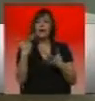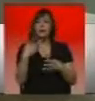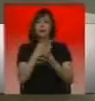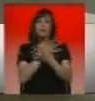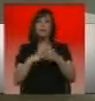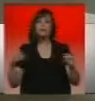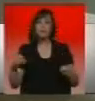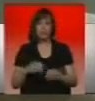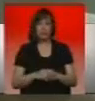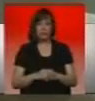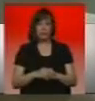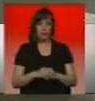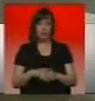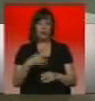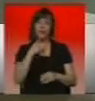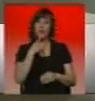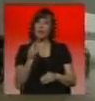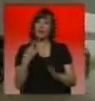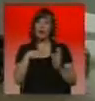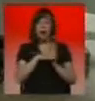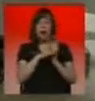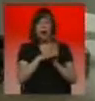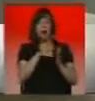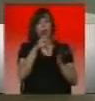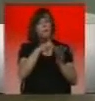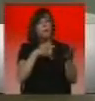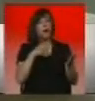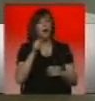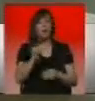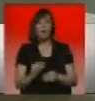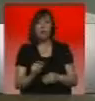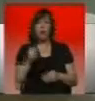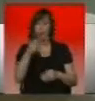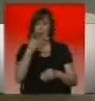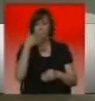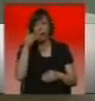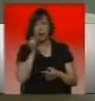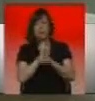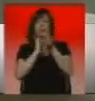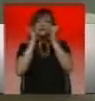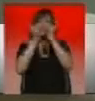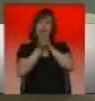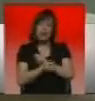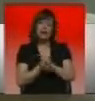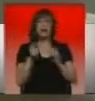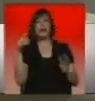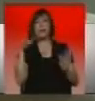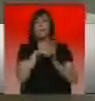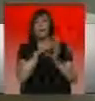explicaron que el banco me paga poco y que haga la inversión aquí y que es algo